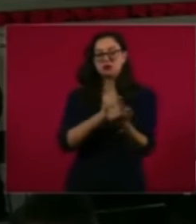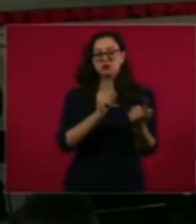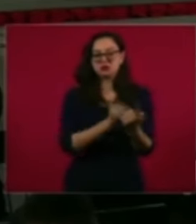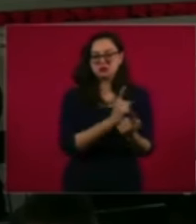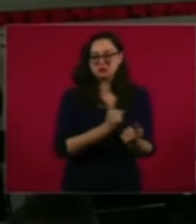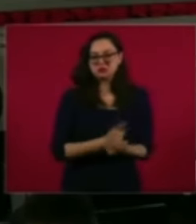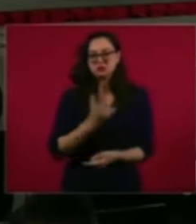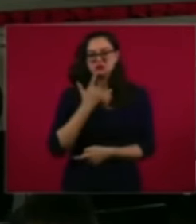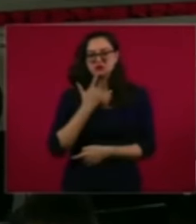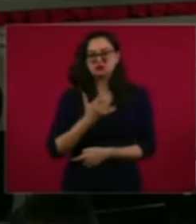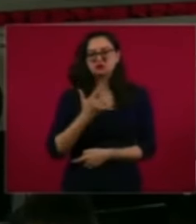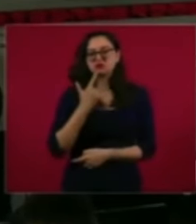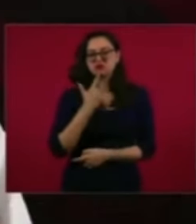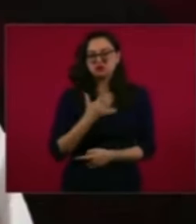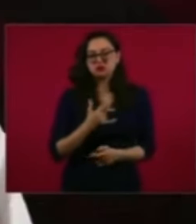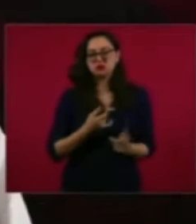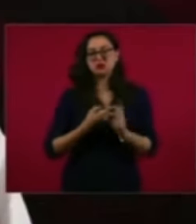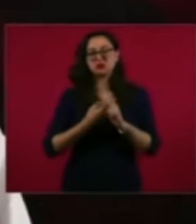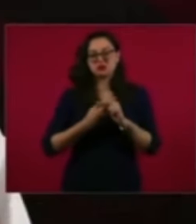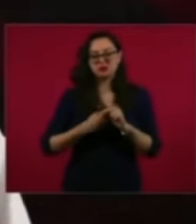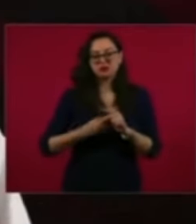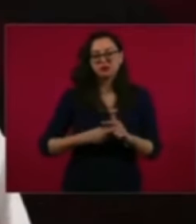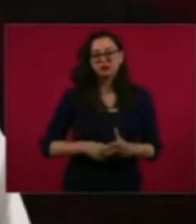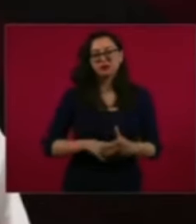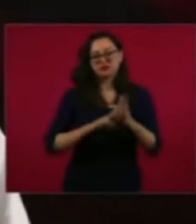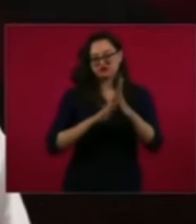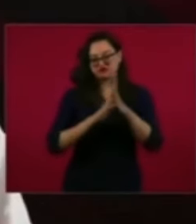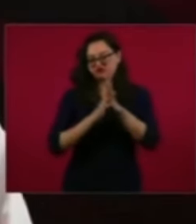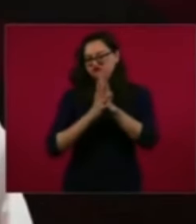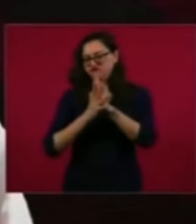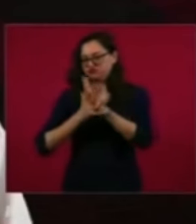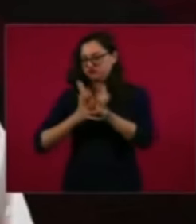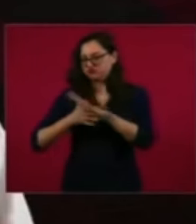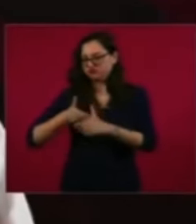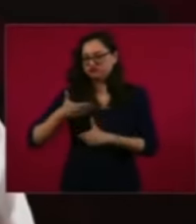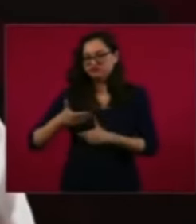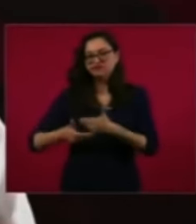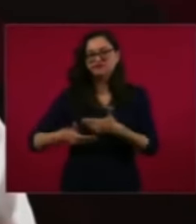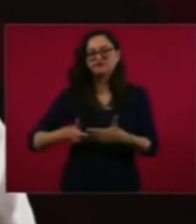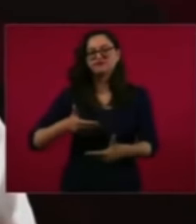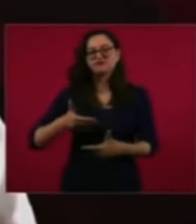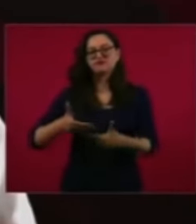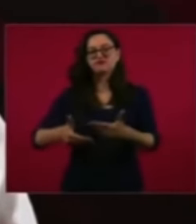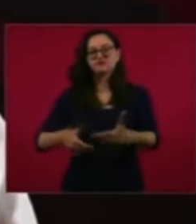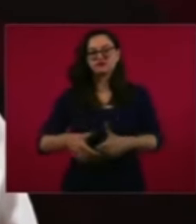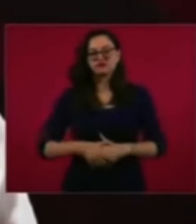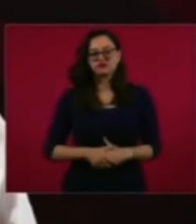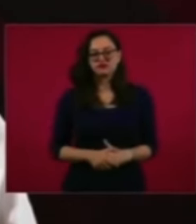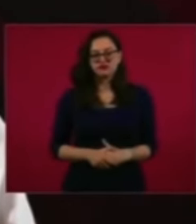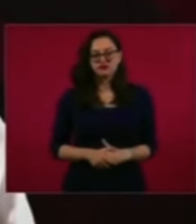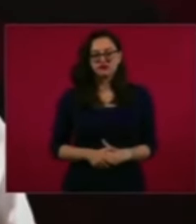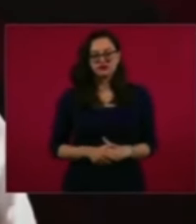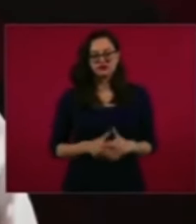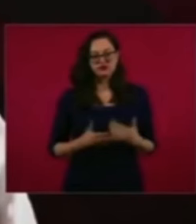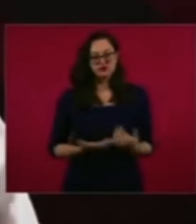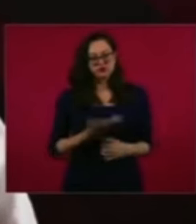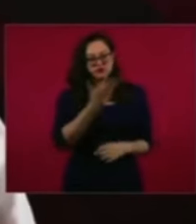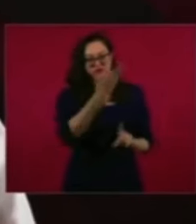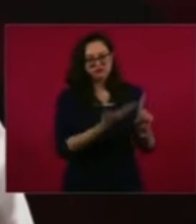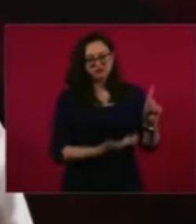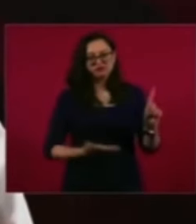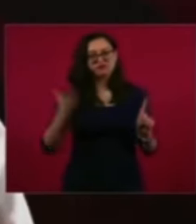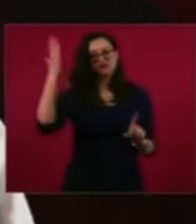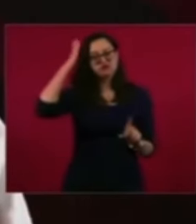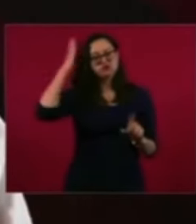esfuerzo empezó a florecer en la montaña ruda nos unía cada vez más a tu liderazgo pero